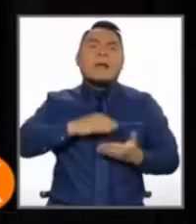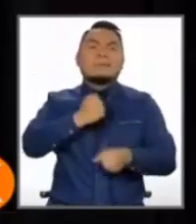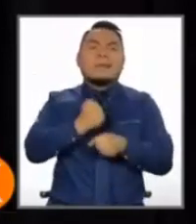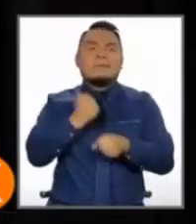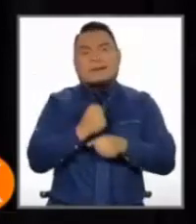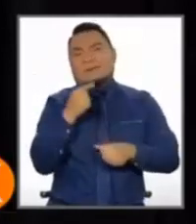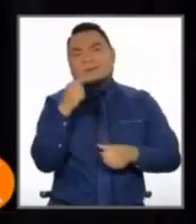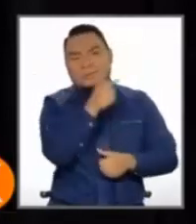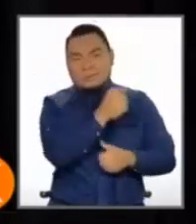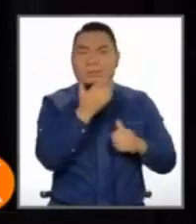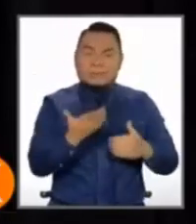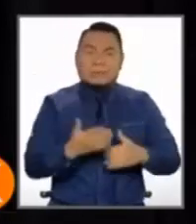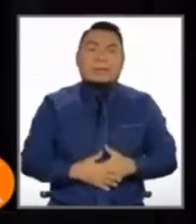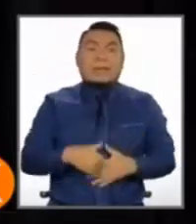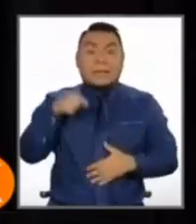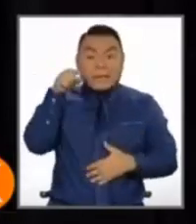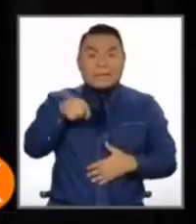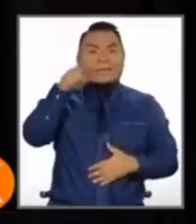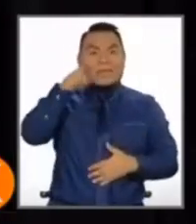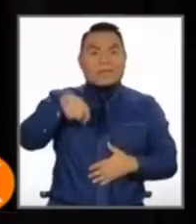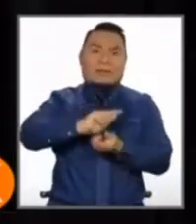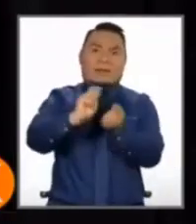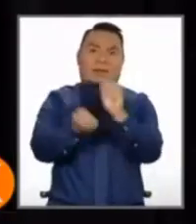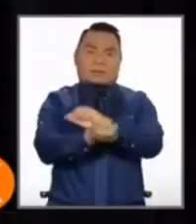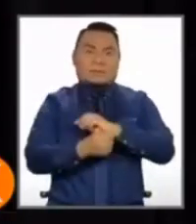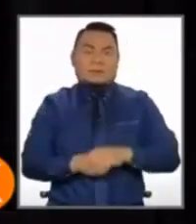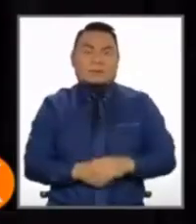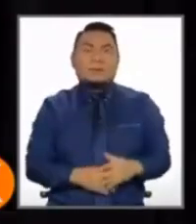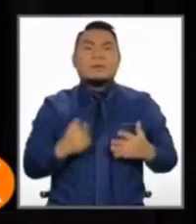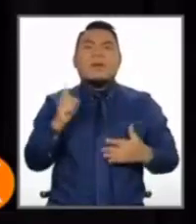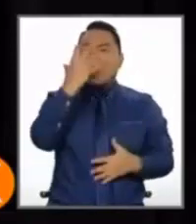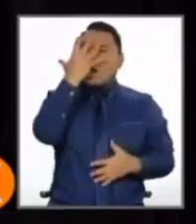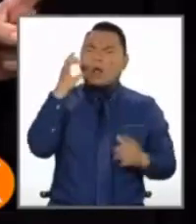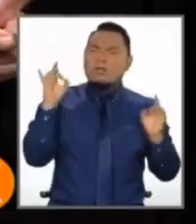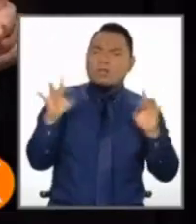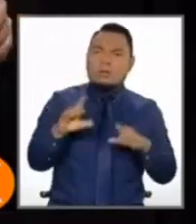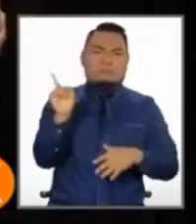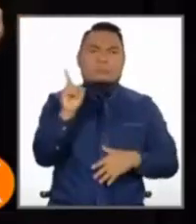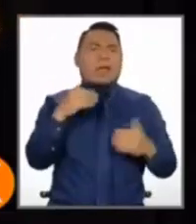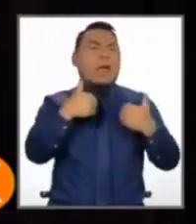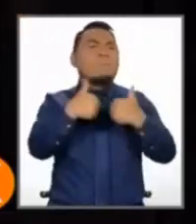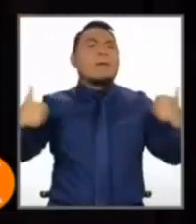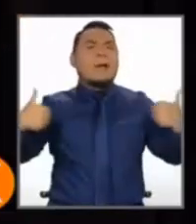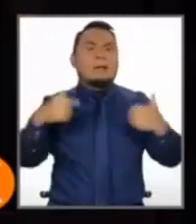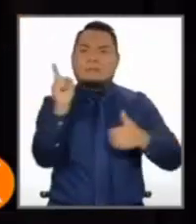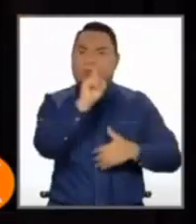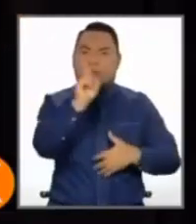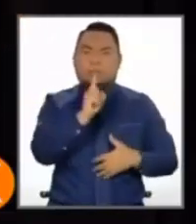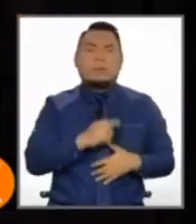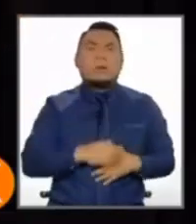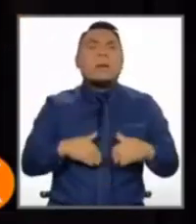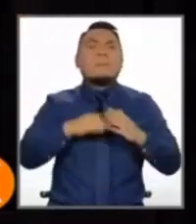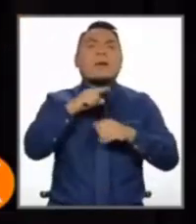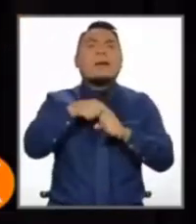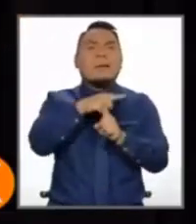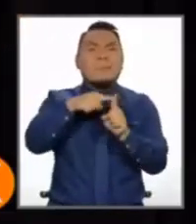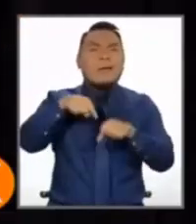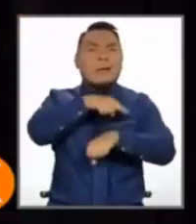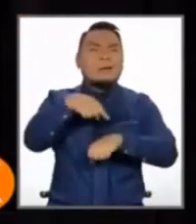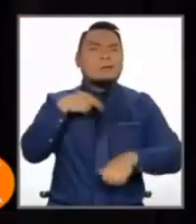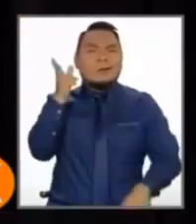gestión. Eso tiene que cambiar. No con odios, no con separaciones. Más de media hora